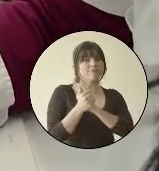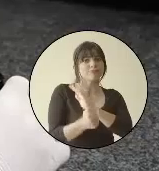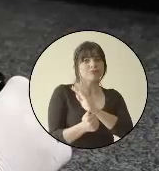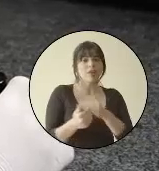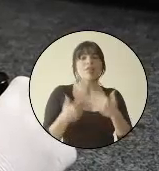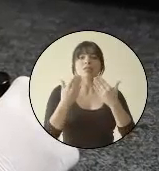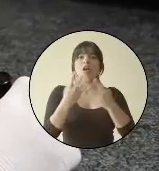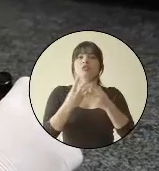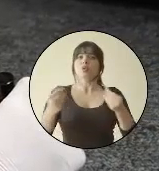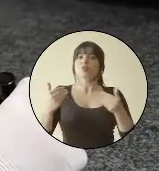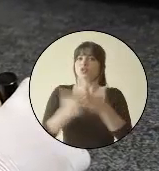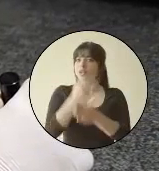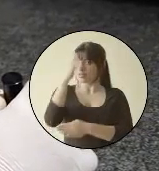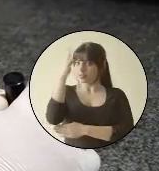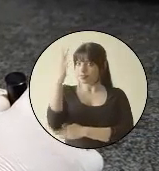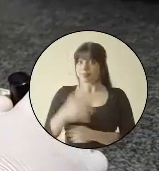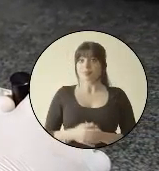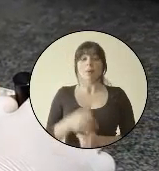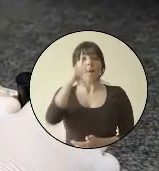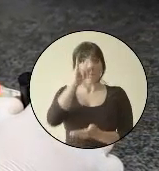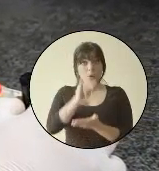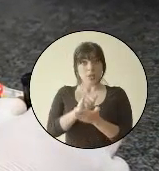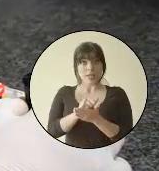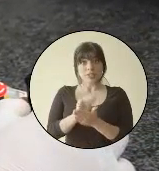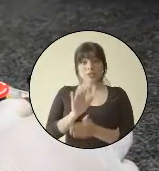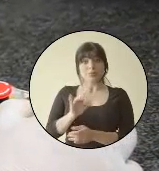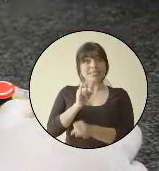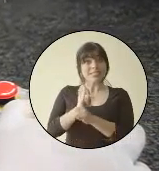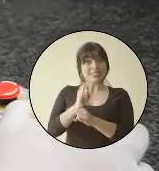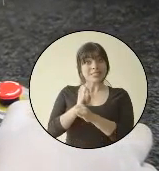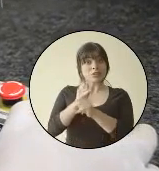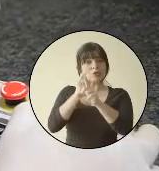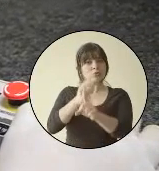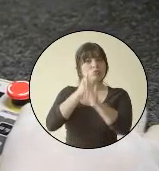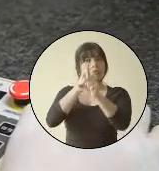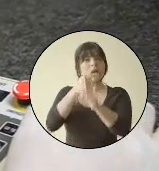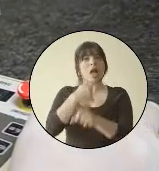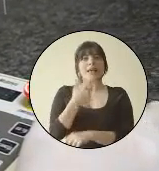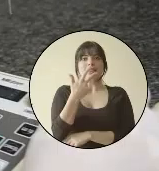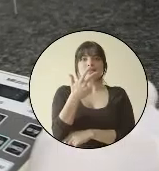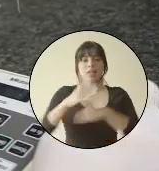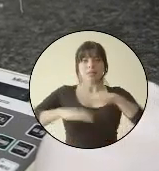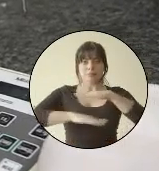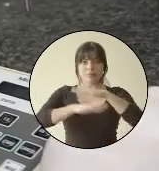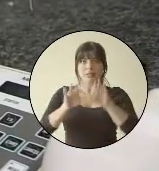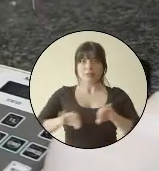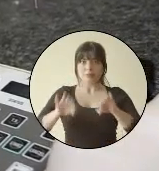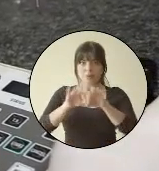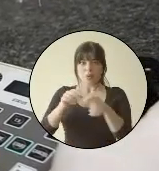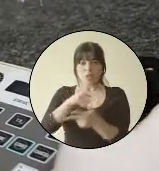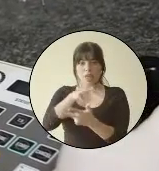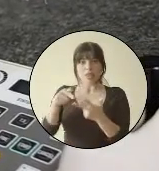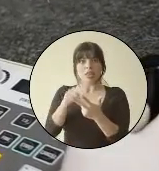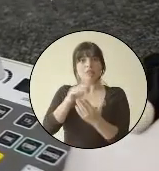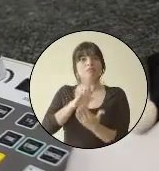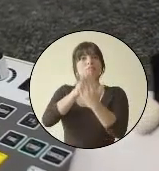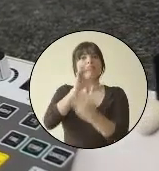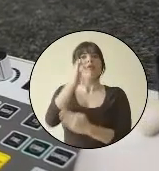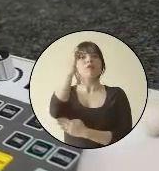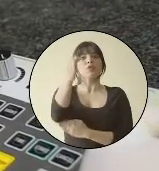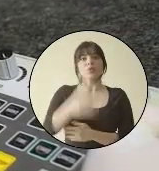ofrece soluciones innovadoras. Por ello, la institución apunta a tres pilares fundamentales de cara